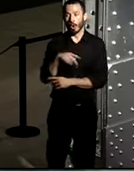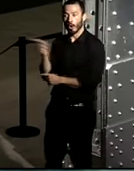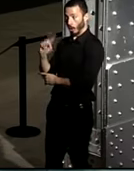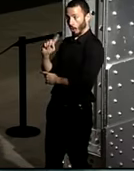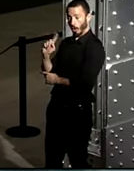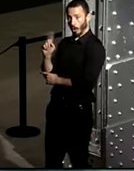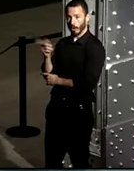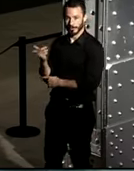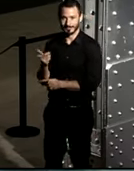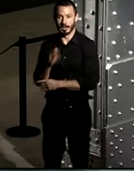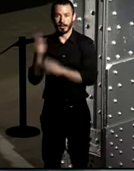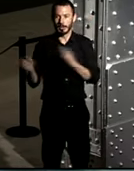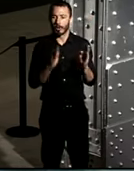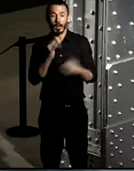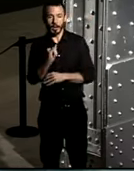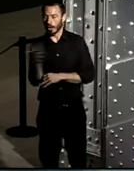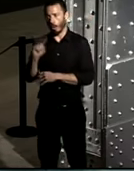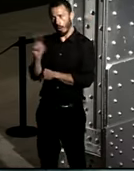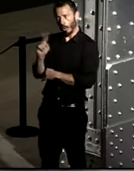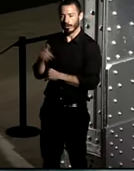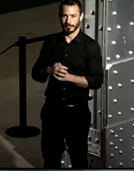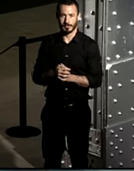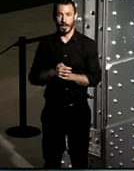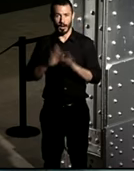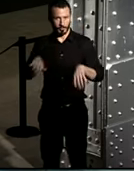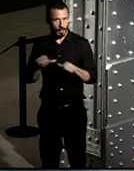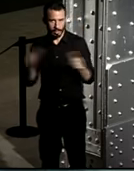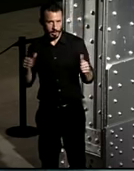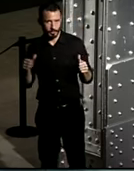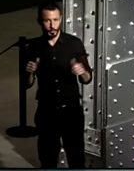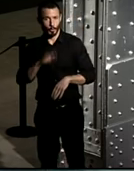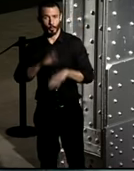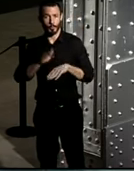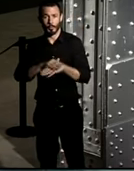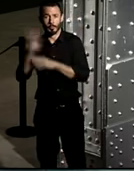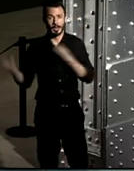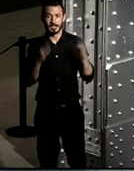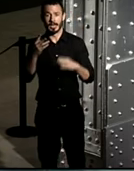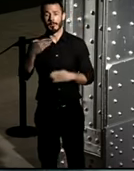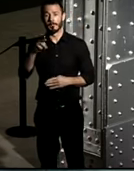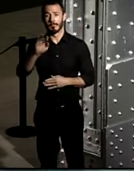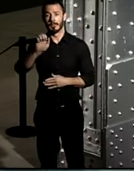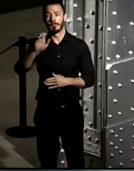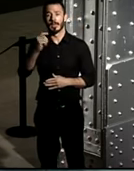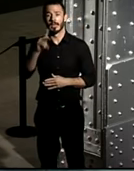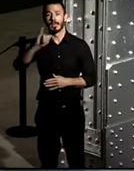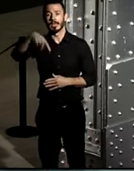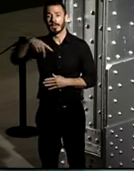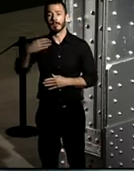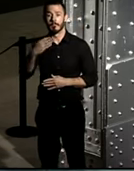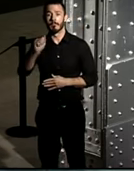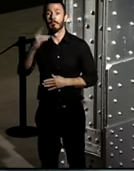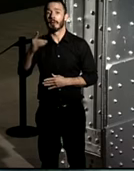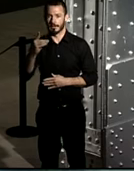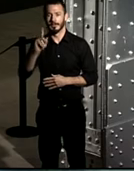Qué malos, Esto ¿no? pasa mucho hoy en día. Hay que ver las parejas. Mucho divorcio por culpa de Breaking Bad. No, y muchas consultas, muchísimas consultas a